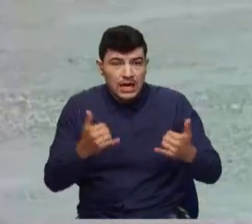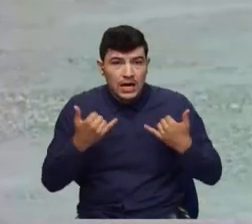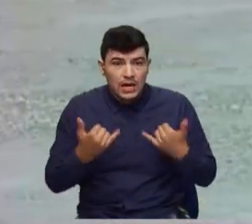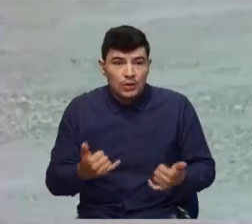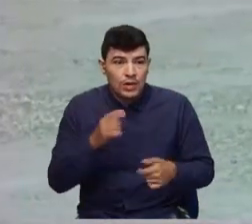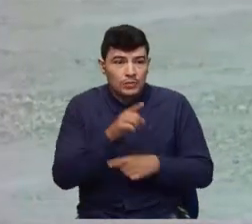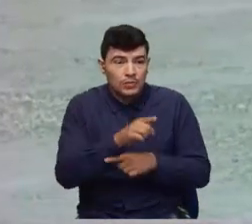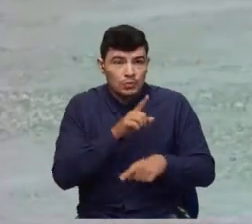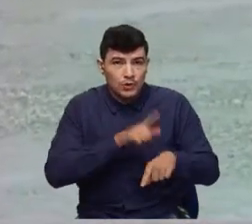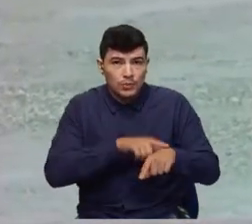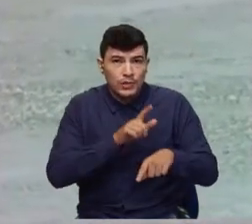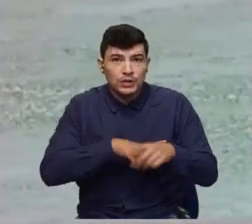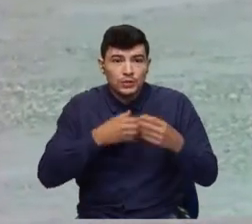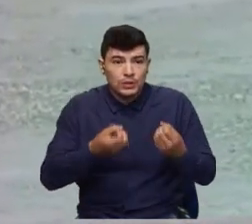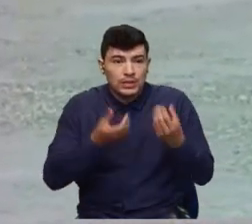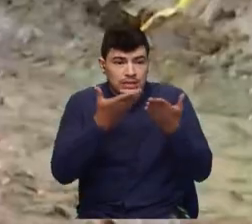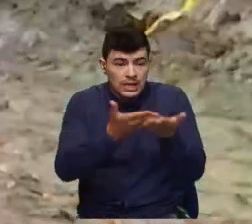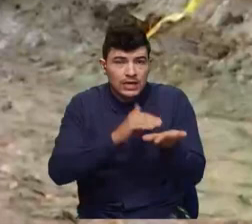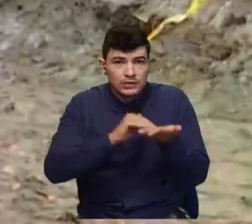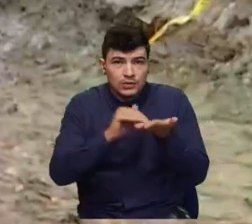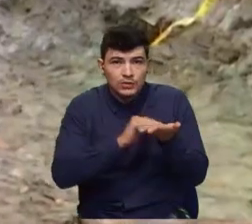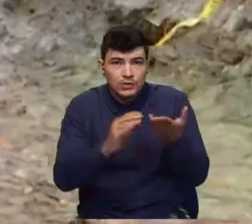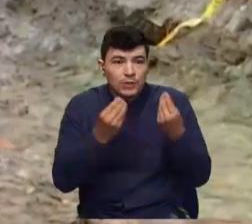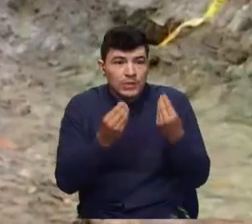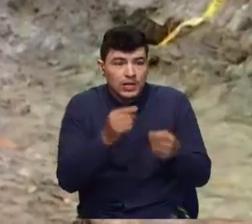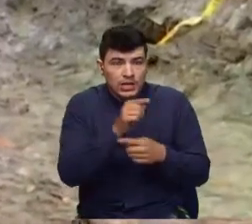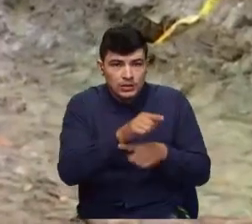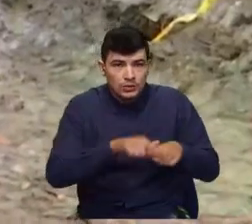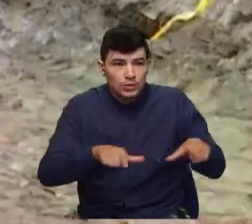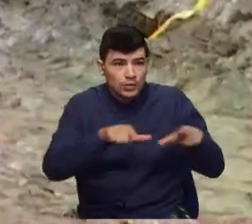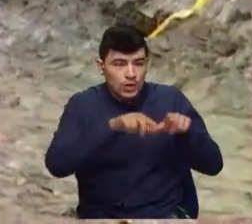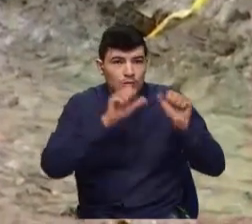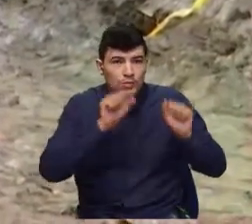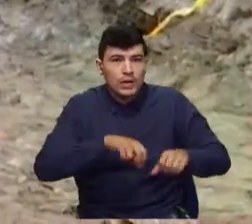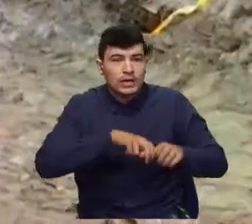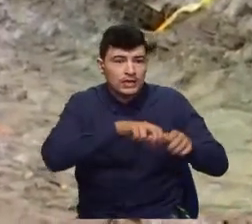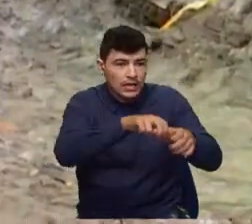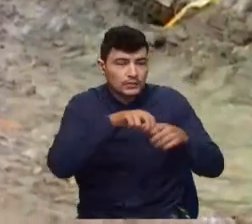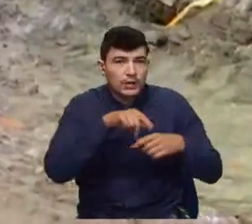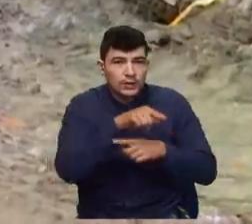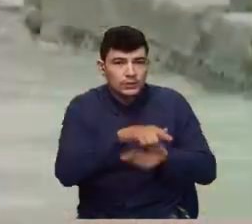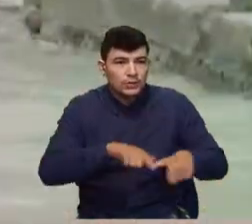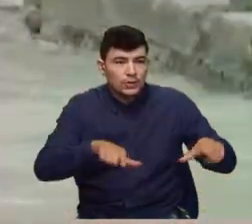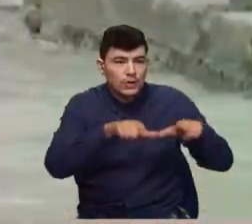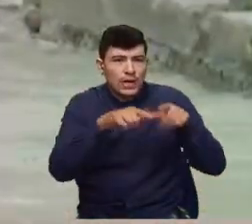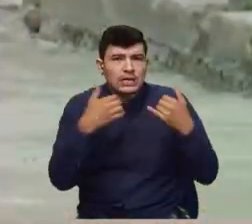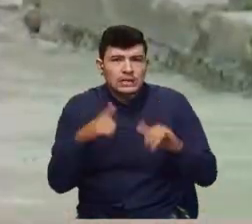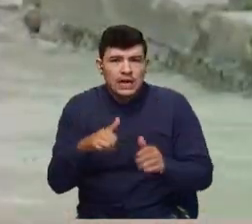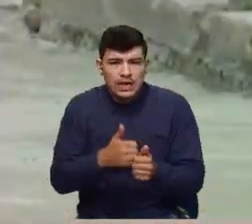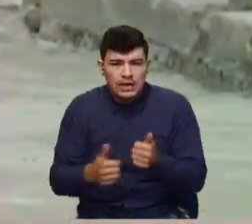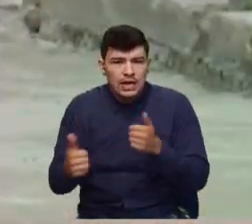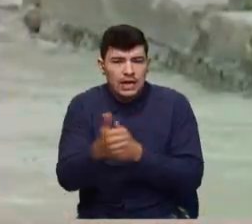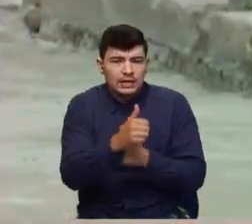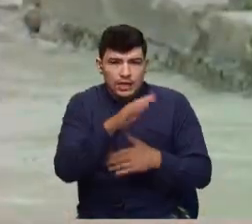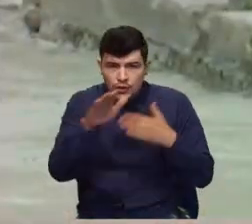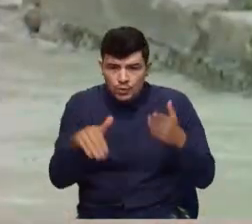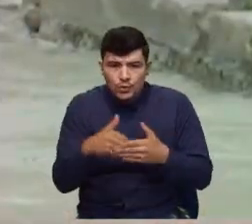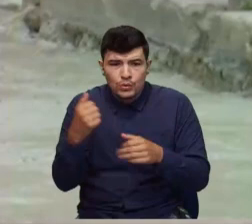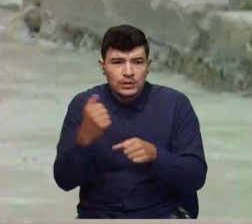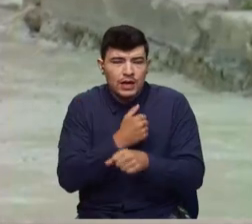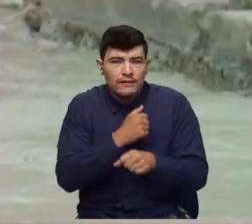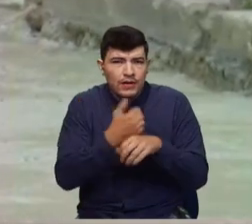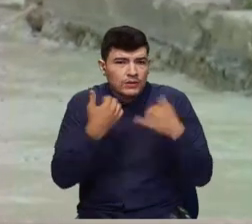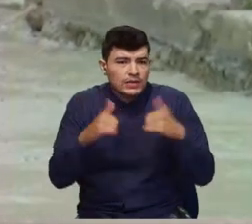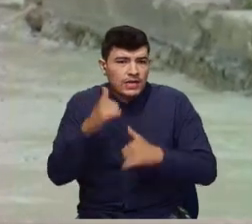momento hay una solución para que sea transitable este sector debido a que se están adelantando los trabajos de